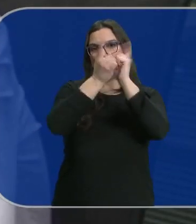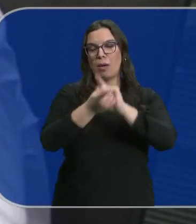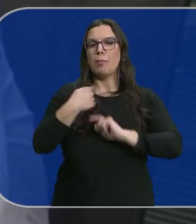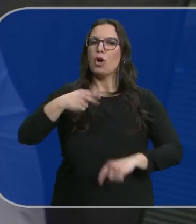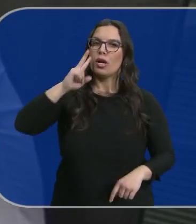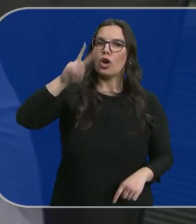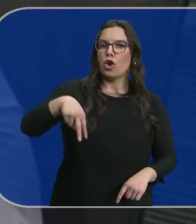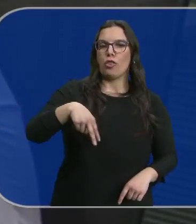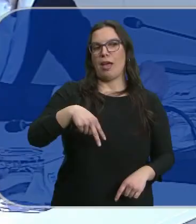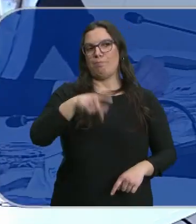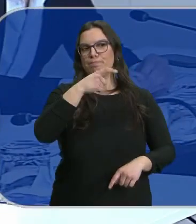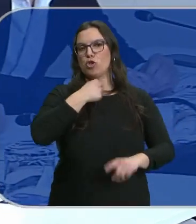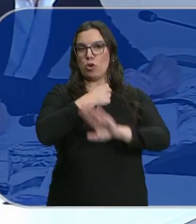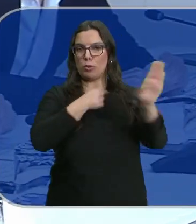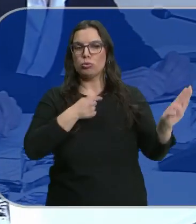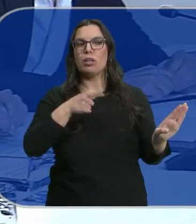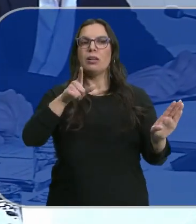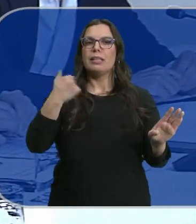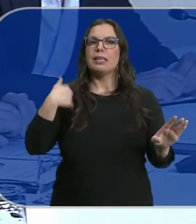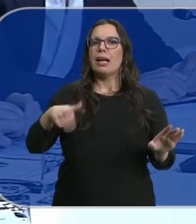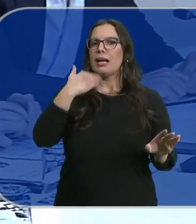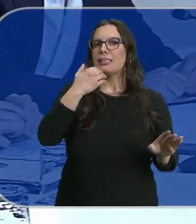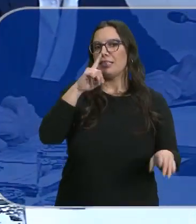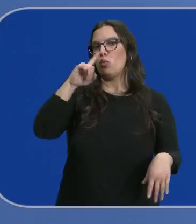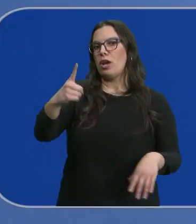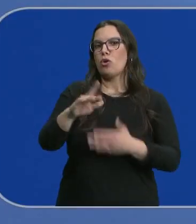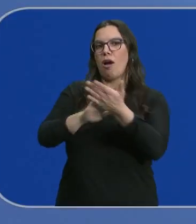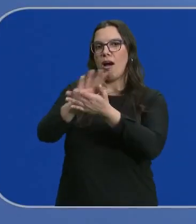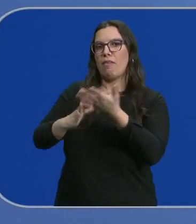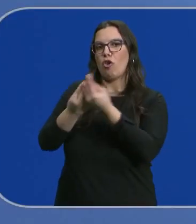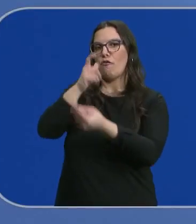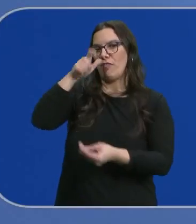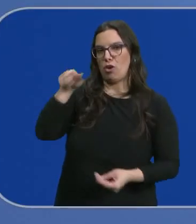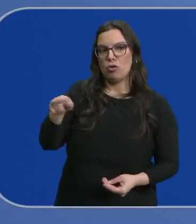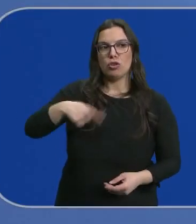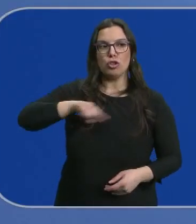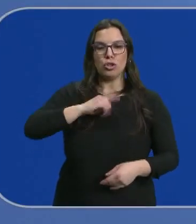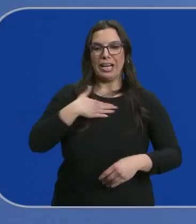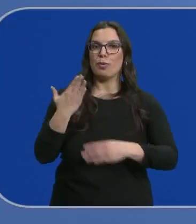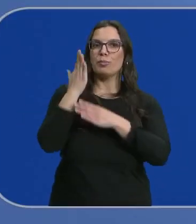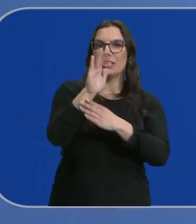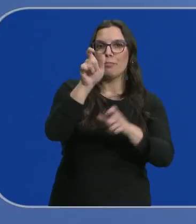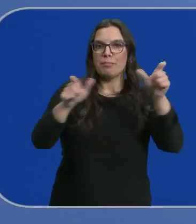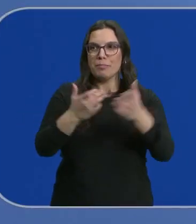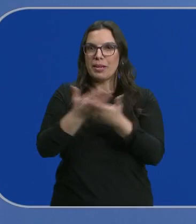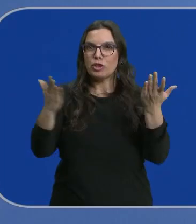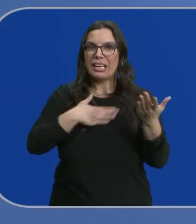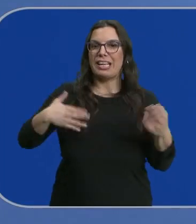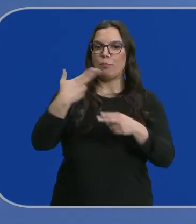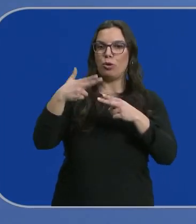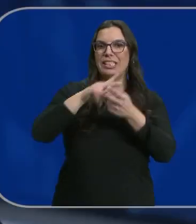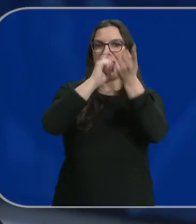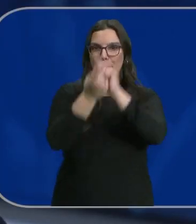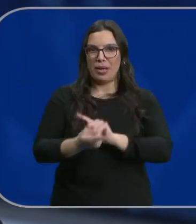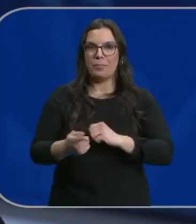reconociendo que lo que había no le gustaba, llevaba cerca de 1 año hablando con Feijóo. Queremos representar a la gente que quiere que cambie la política